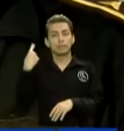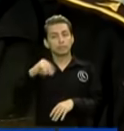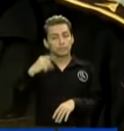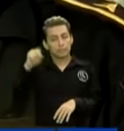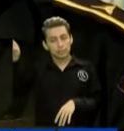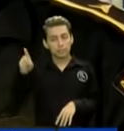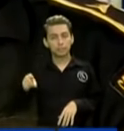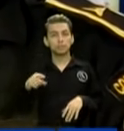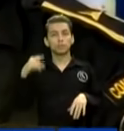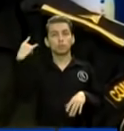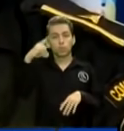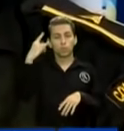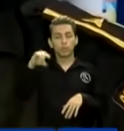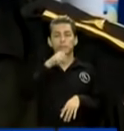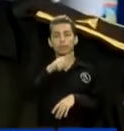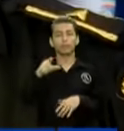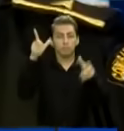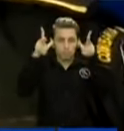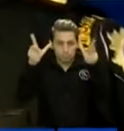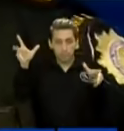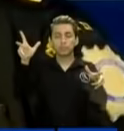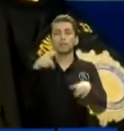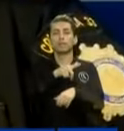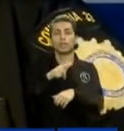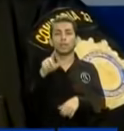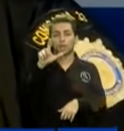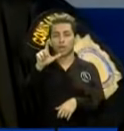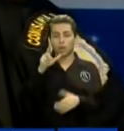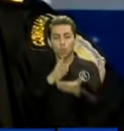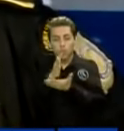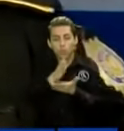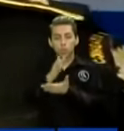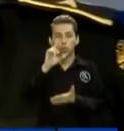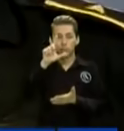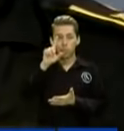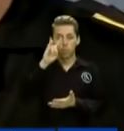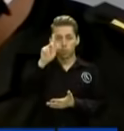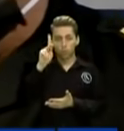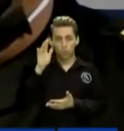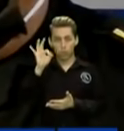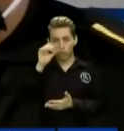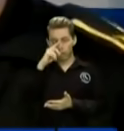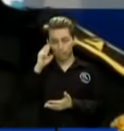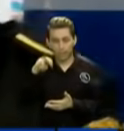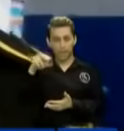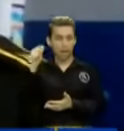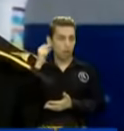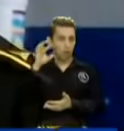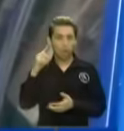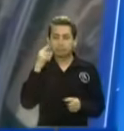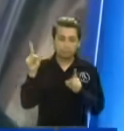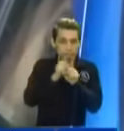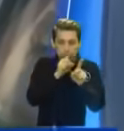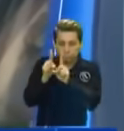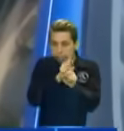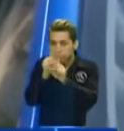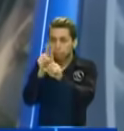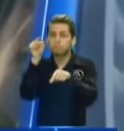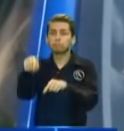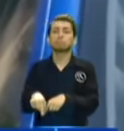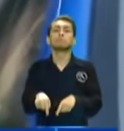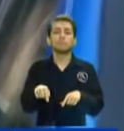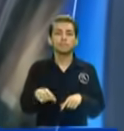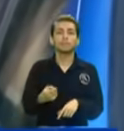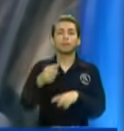Mazatenango. Asimismo, varios vecinos a bordo de motocicletas se unieron a la persecución de dichos individuos